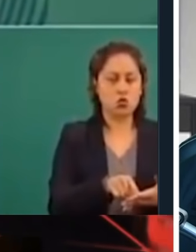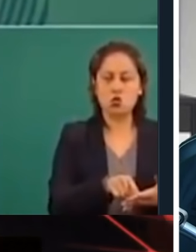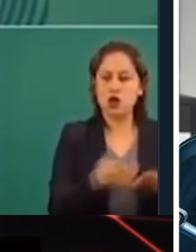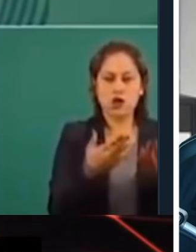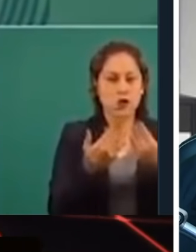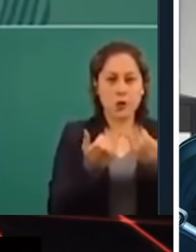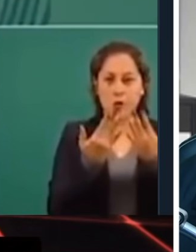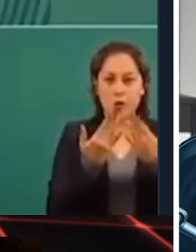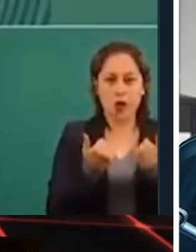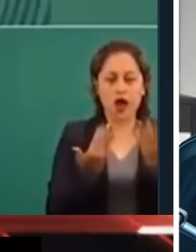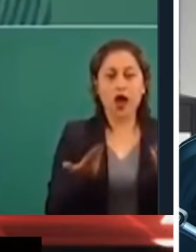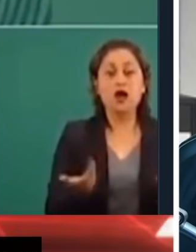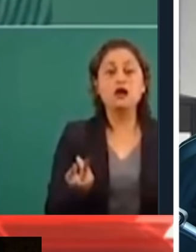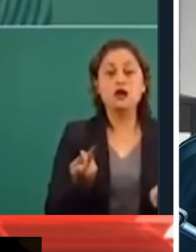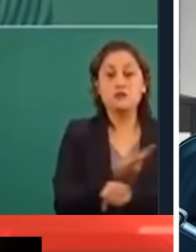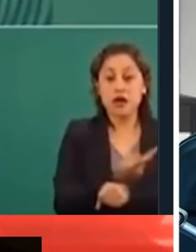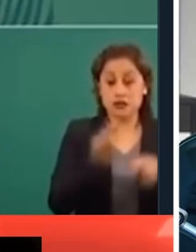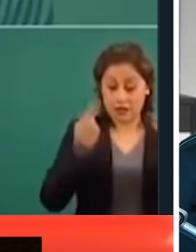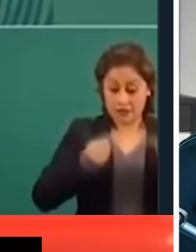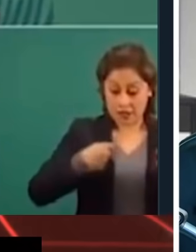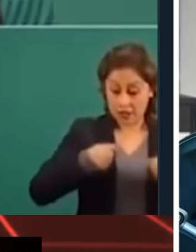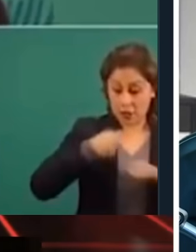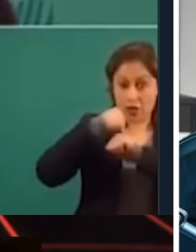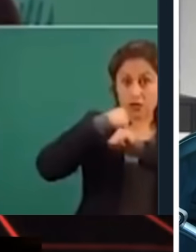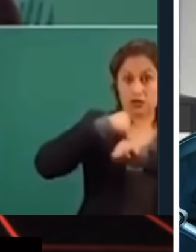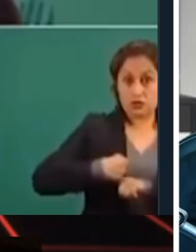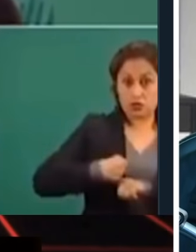autoridades legales legítimamente constituidas